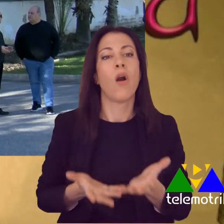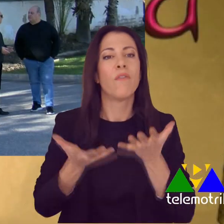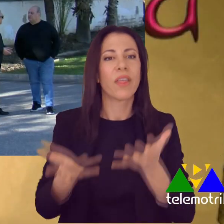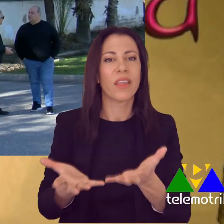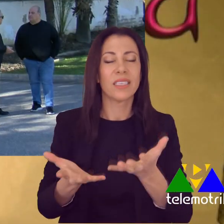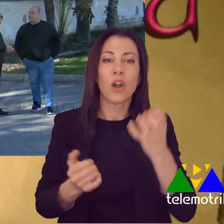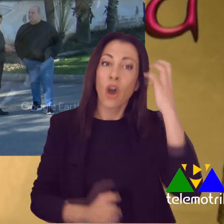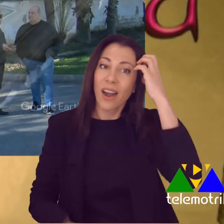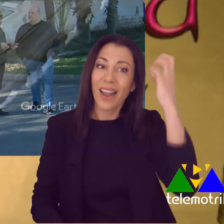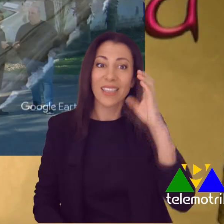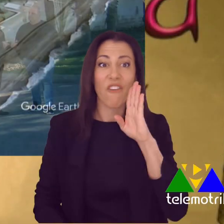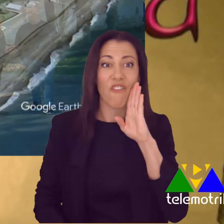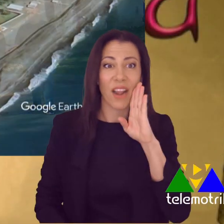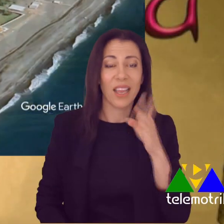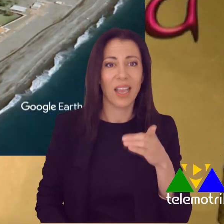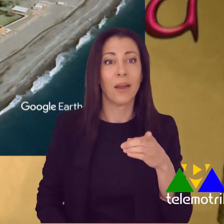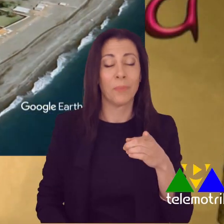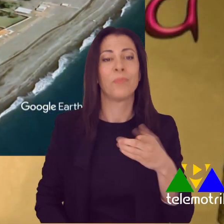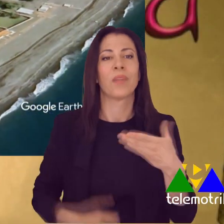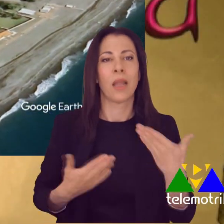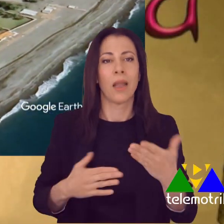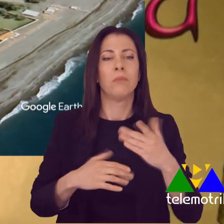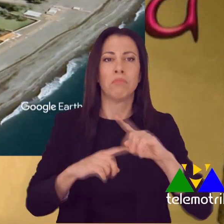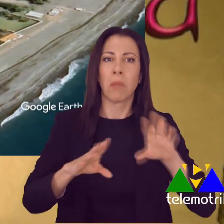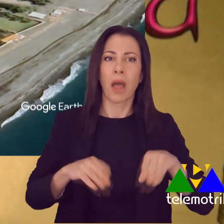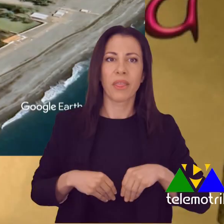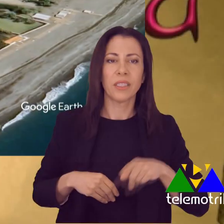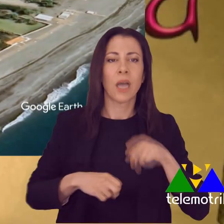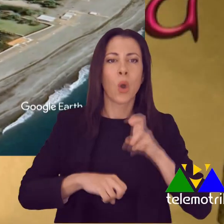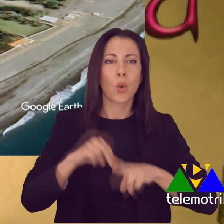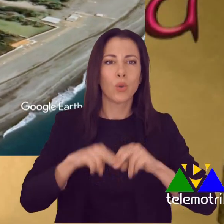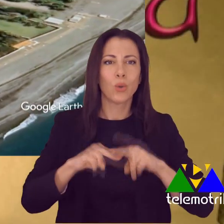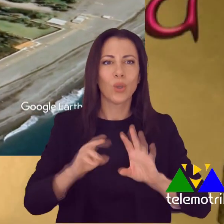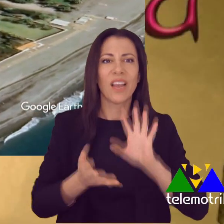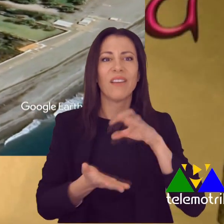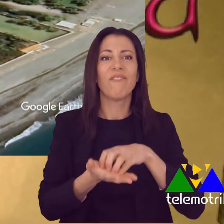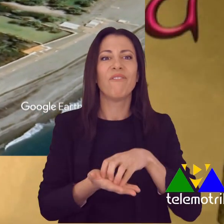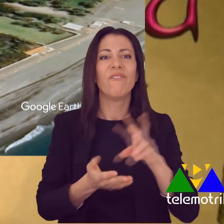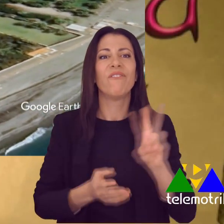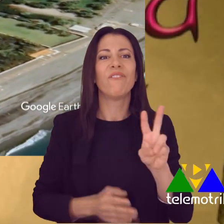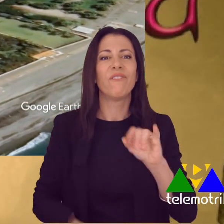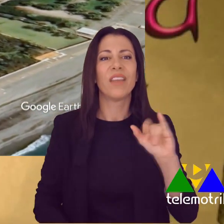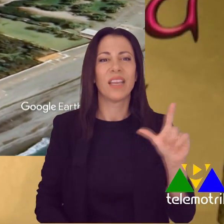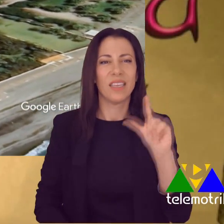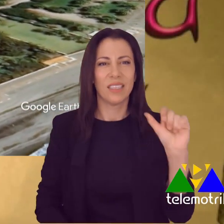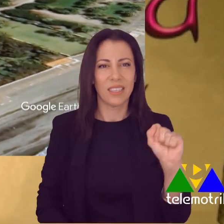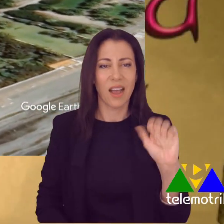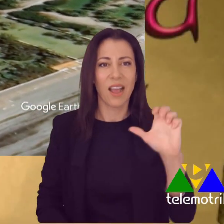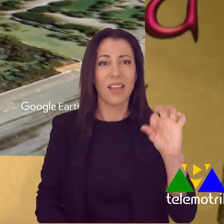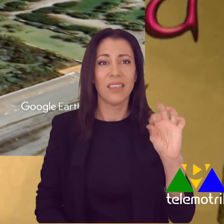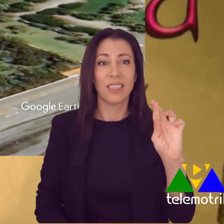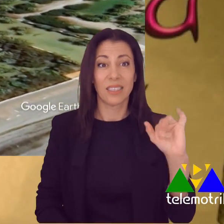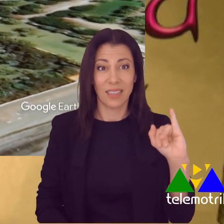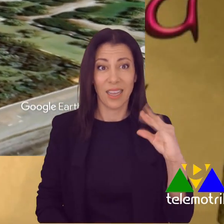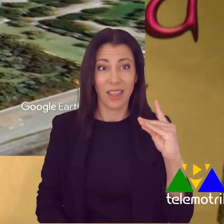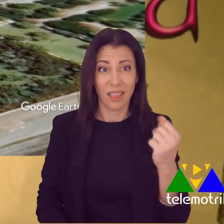los reyes de Bélgica, el conde Agrela, aceptan, construyen Villa Astrida, una primera edificación, Villa Astrida del